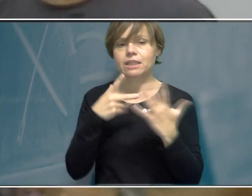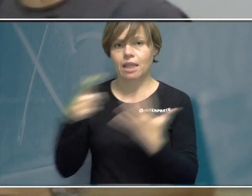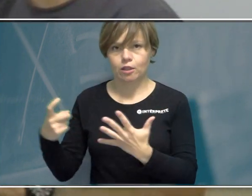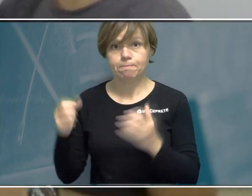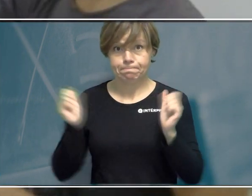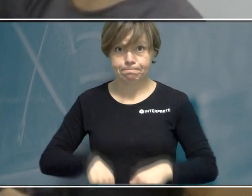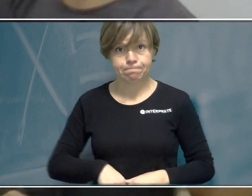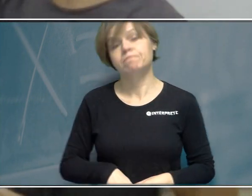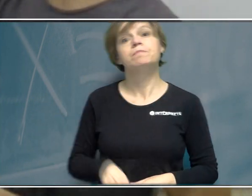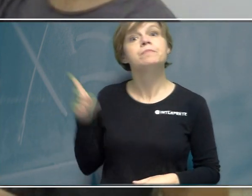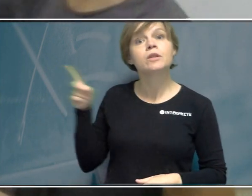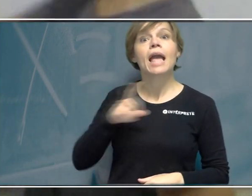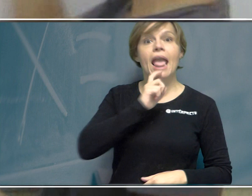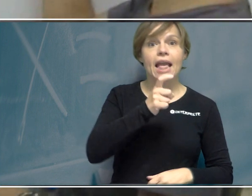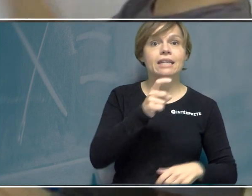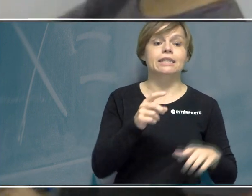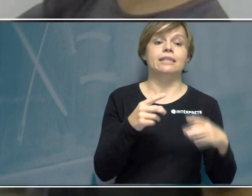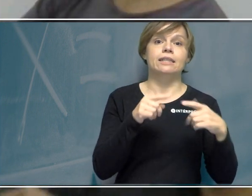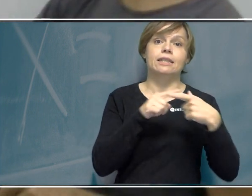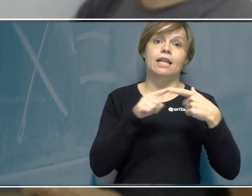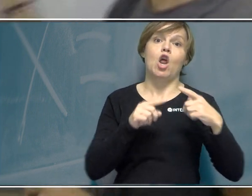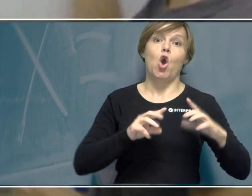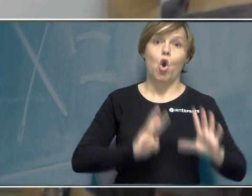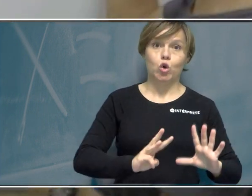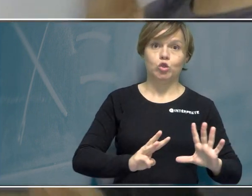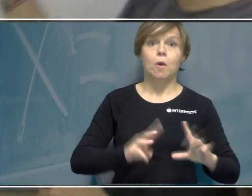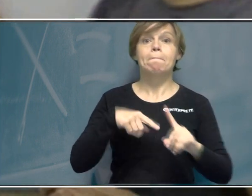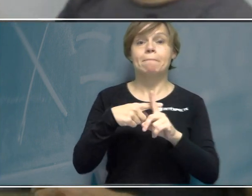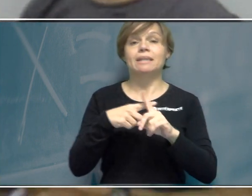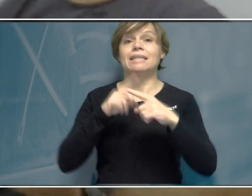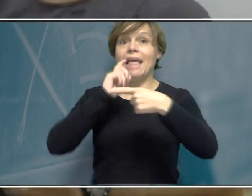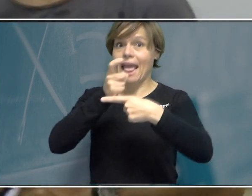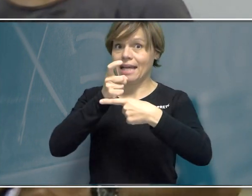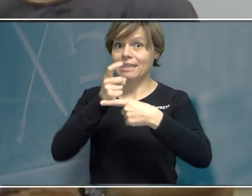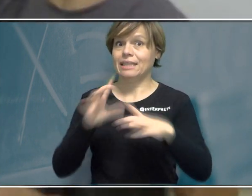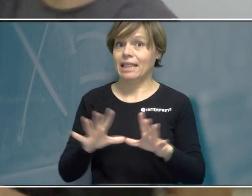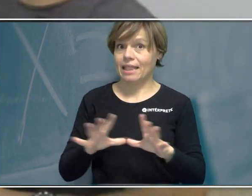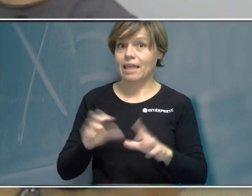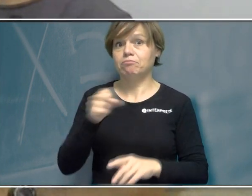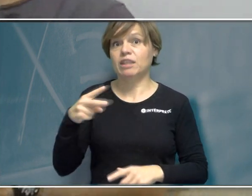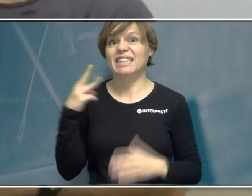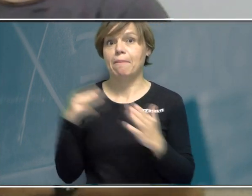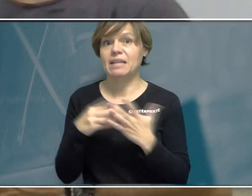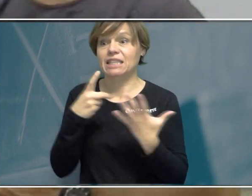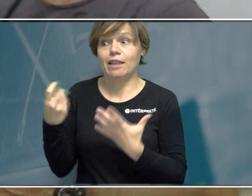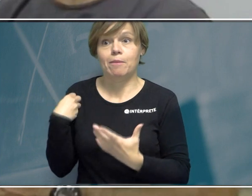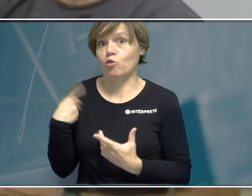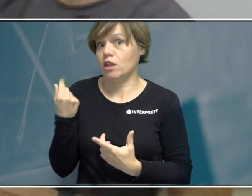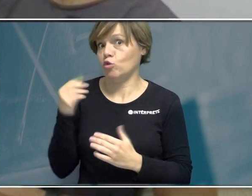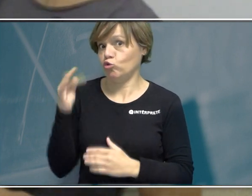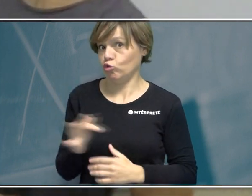3.600, ¿vale? O sea, x partido entre 8 más x partido entre 10 tiene que ser igual a 3.600, que es lo que yo tengo que